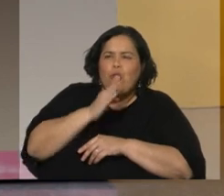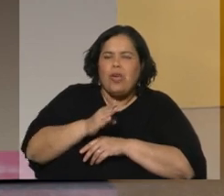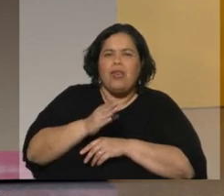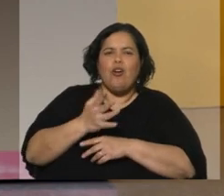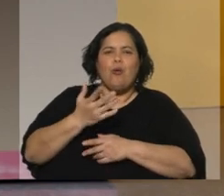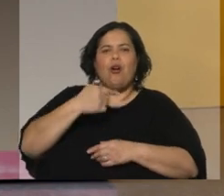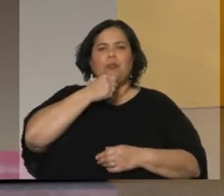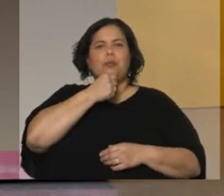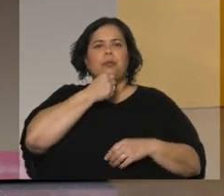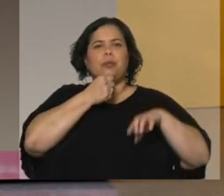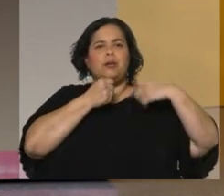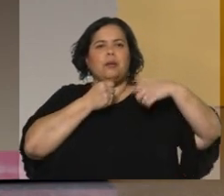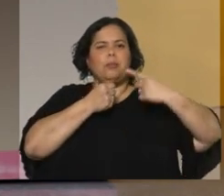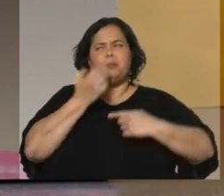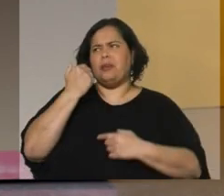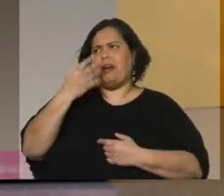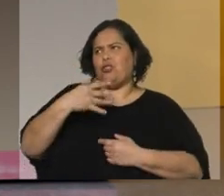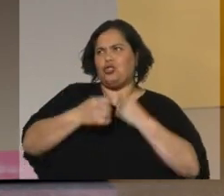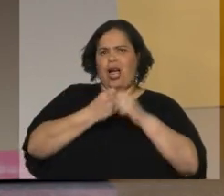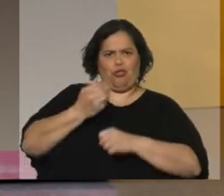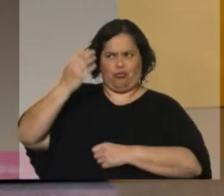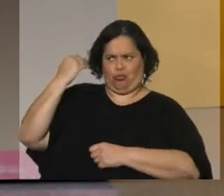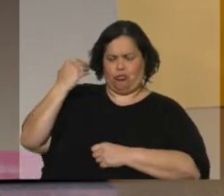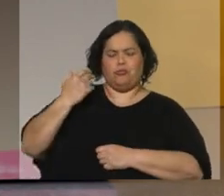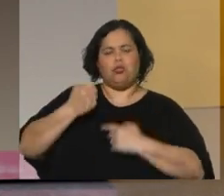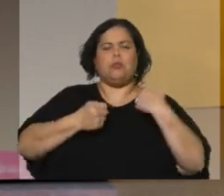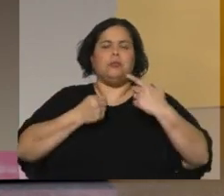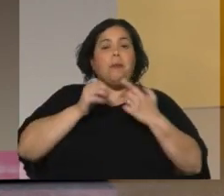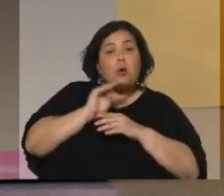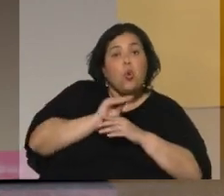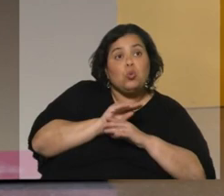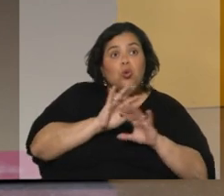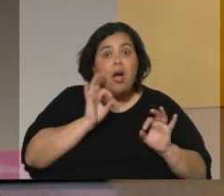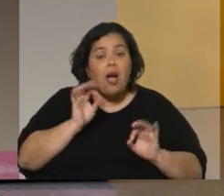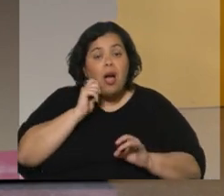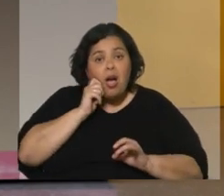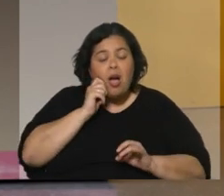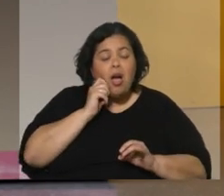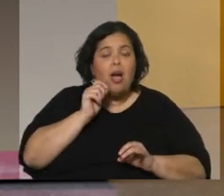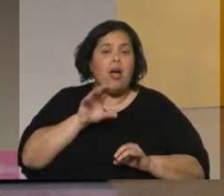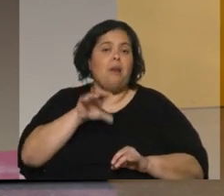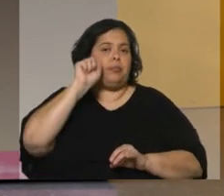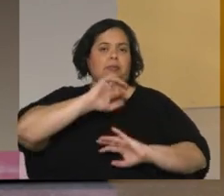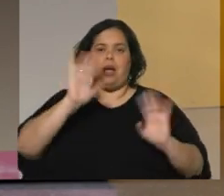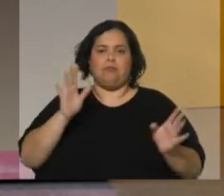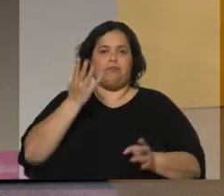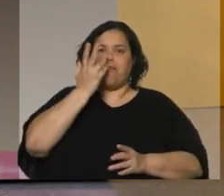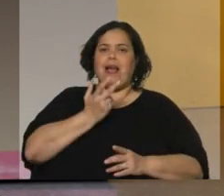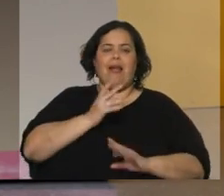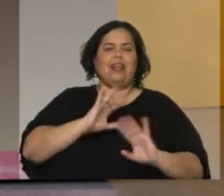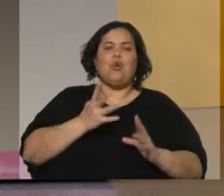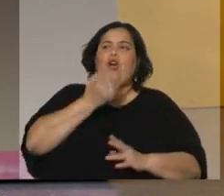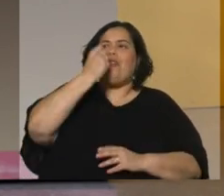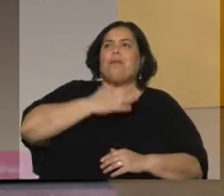insisto hacer esto 14 años y bueno y no me no me fui más encontré una vocación encontré algo que me